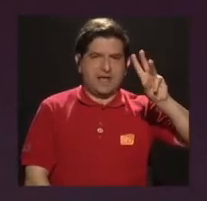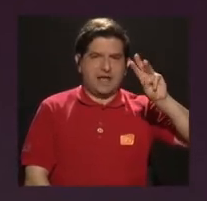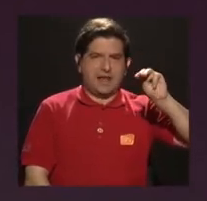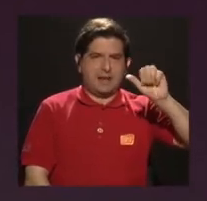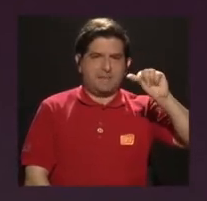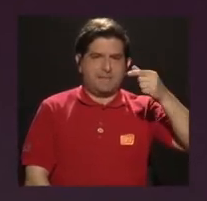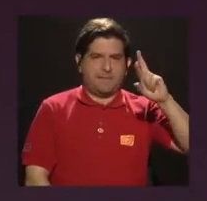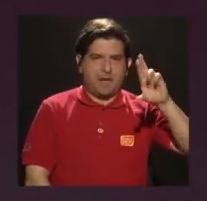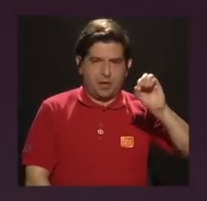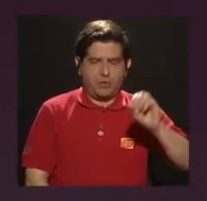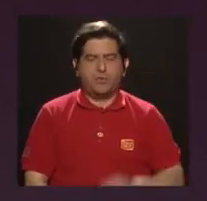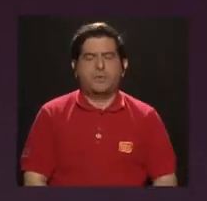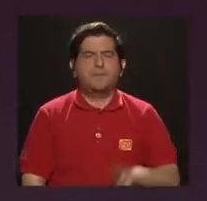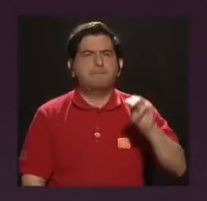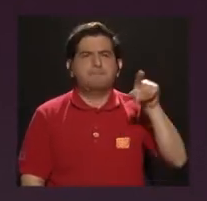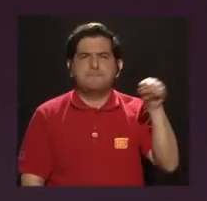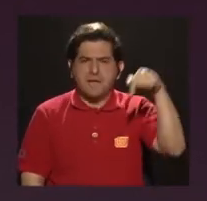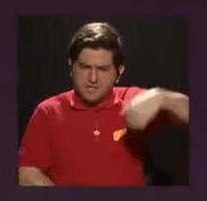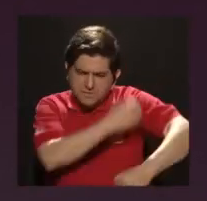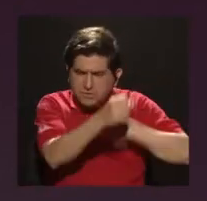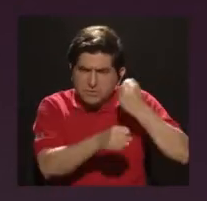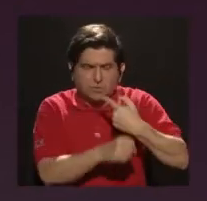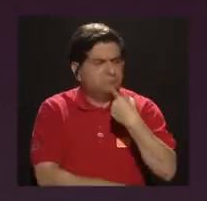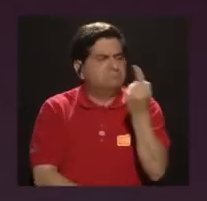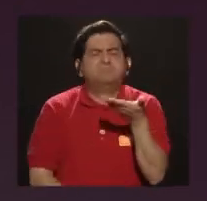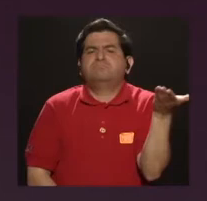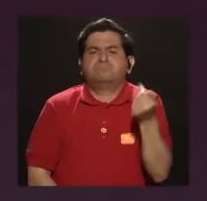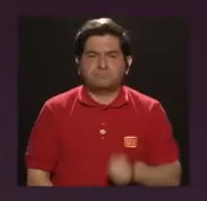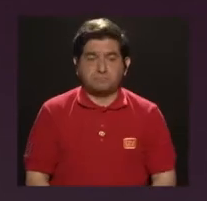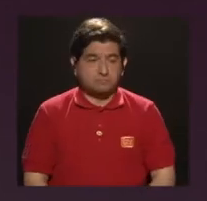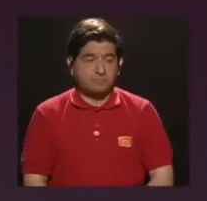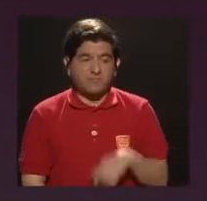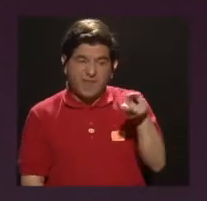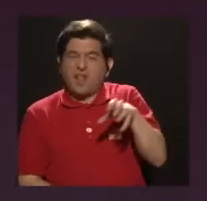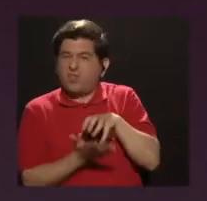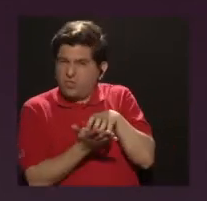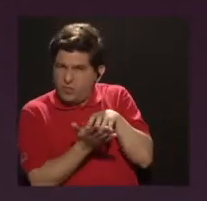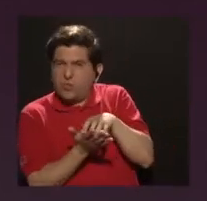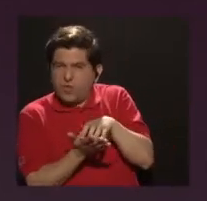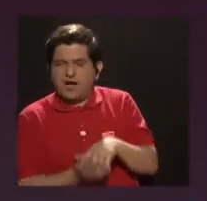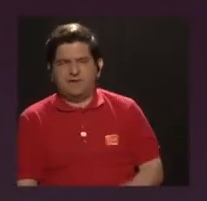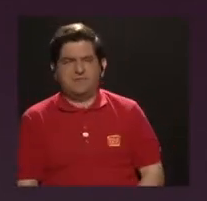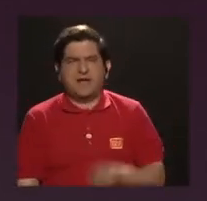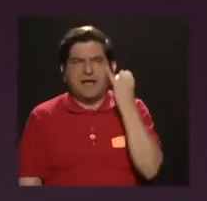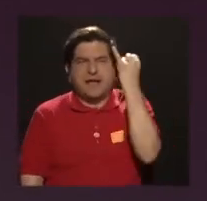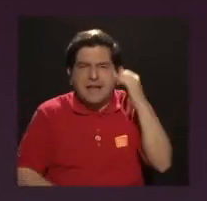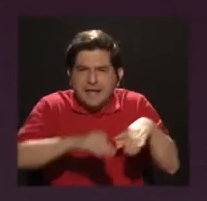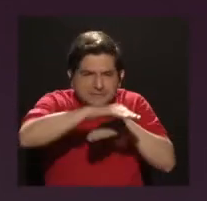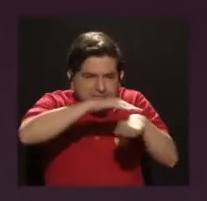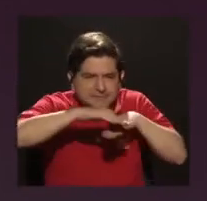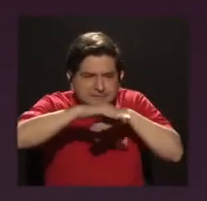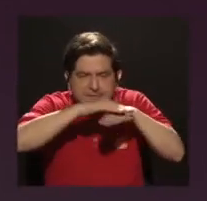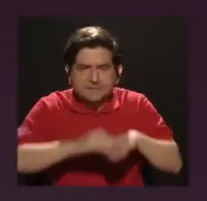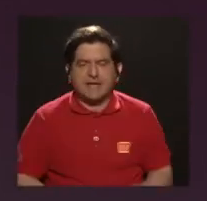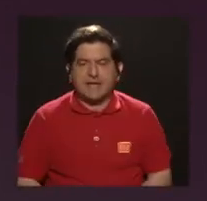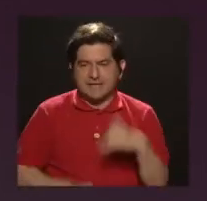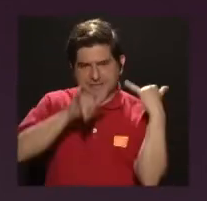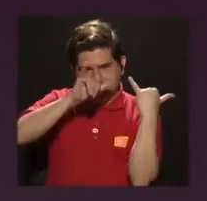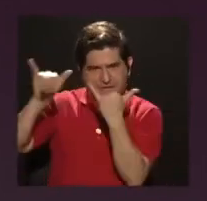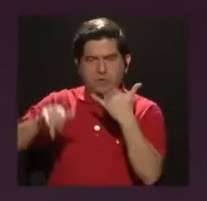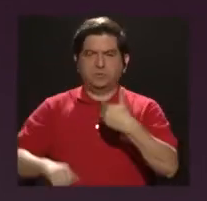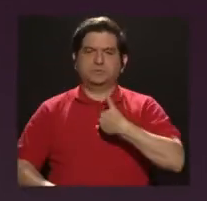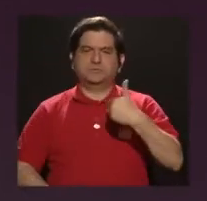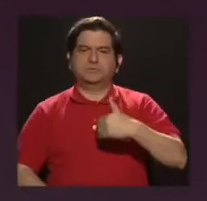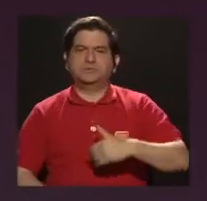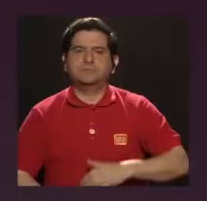en marzo de este año él manifestó de que él tenía dudas en la fundamentación justamente de la acusación